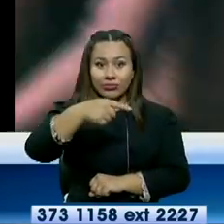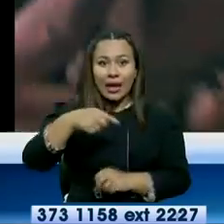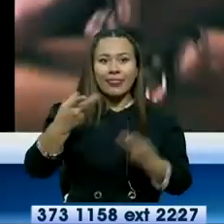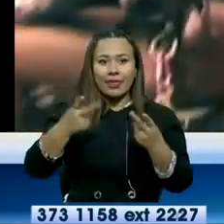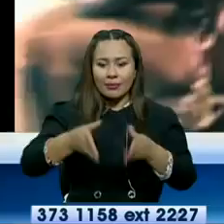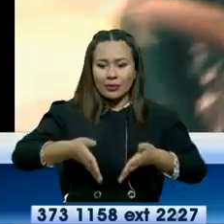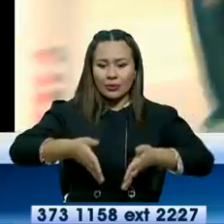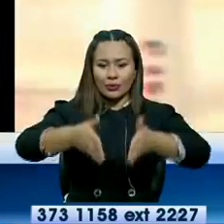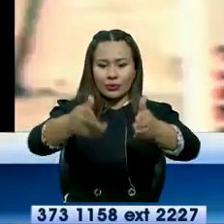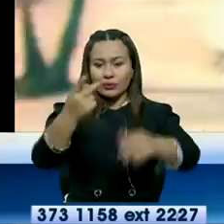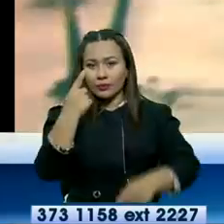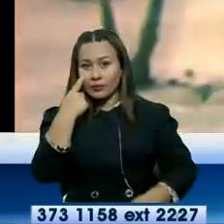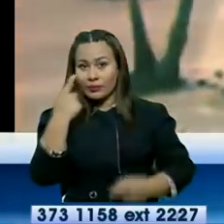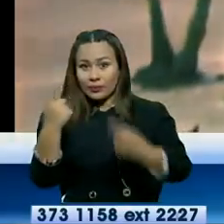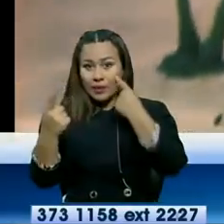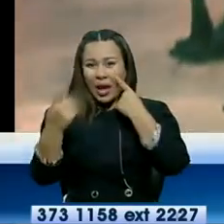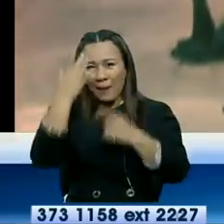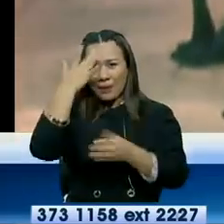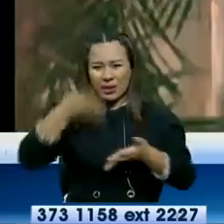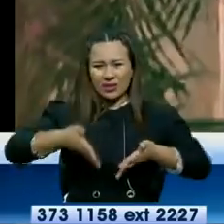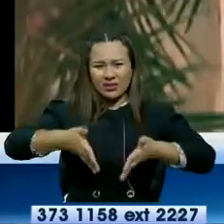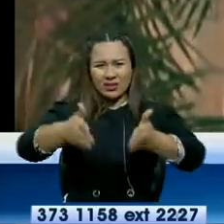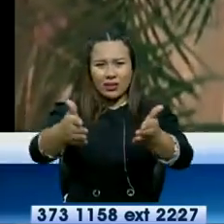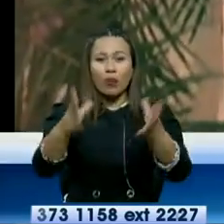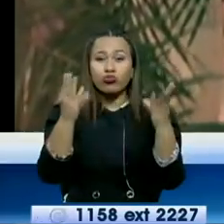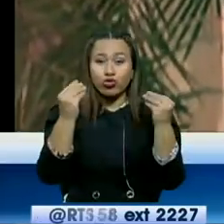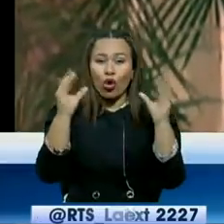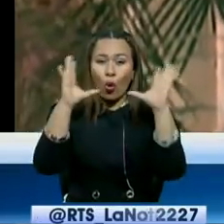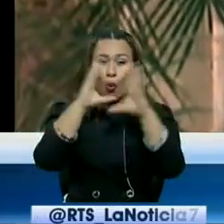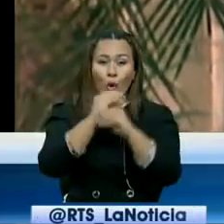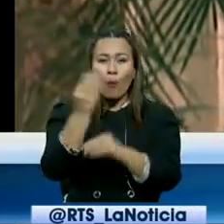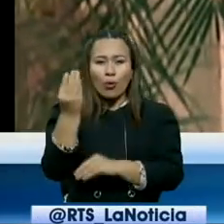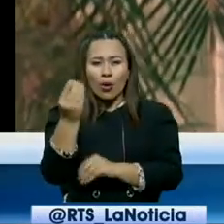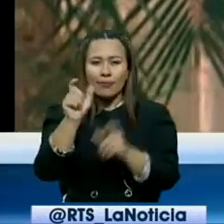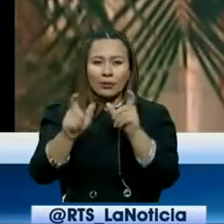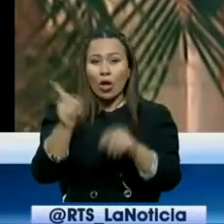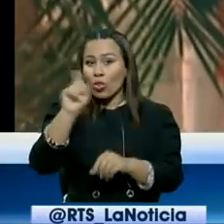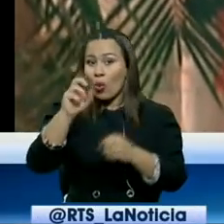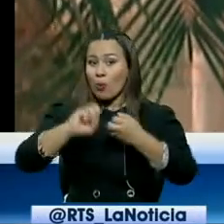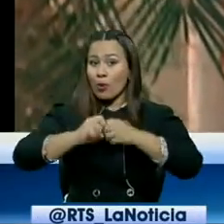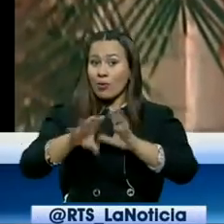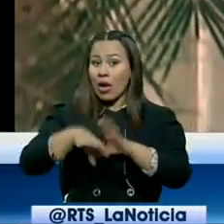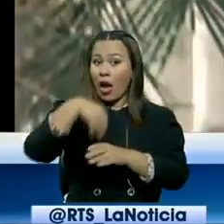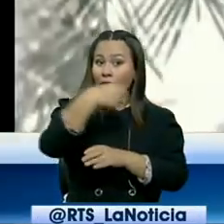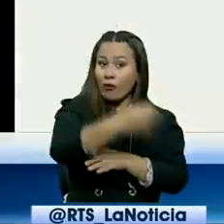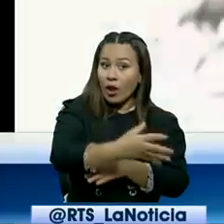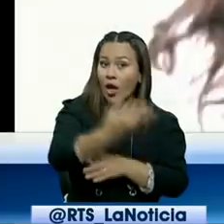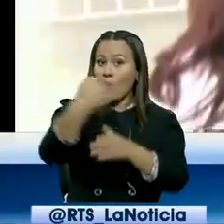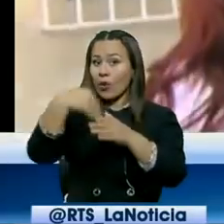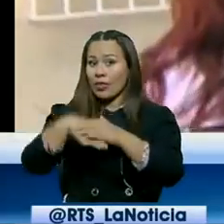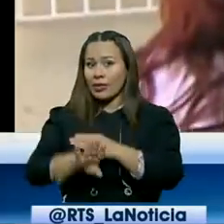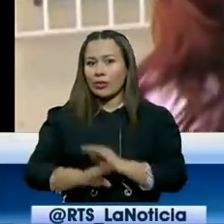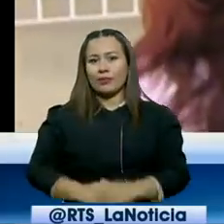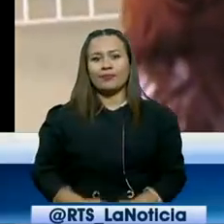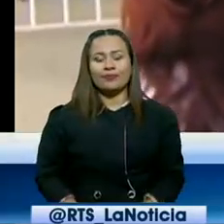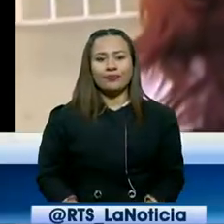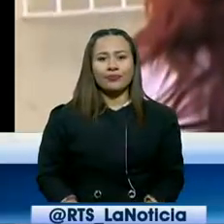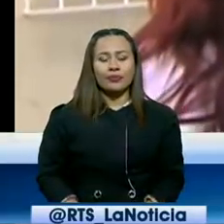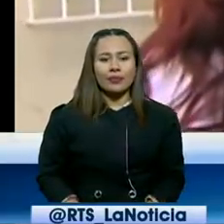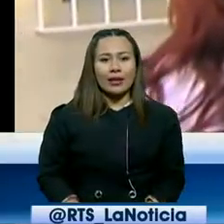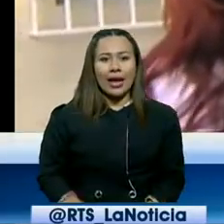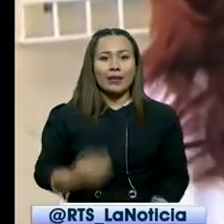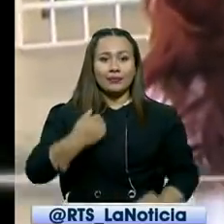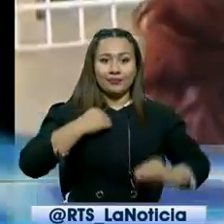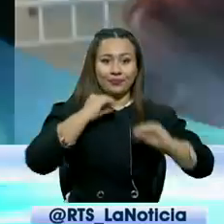peatonales, hagan los respectivos patrullajes y que de esa manera no hayan problemas dentro o fuera de su vivienda. Hay que ir al UPC, notificar de